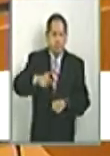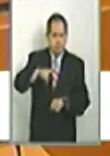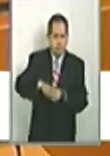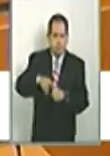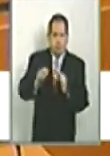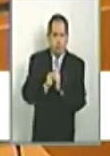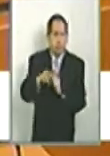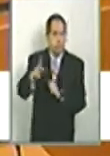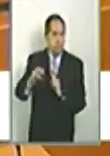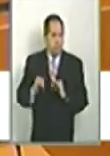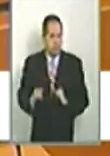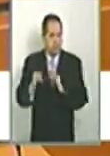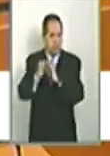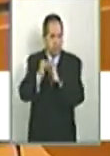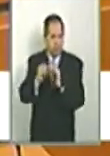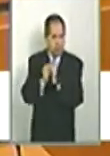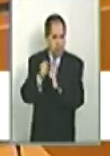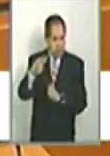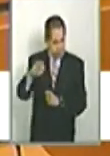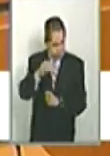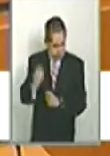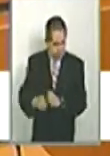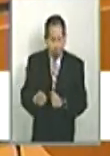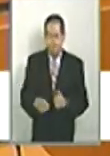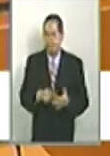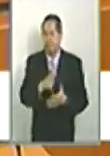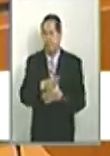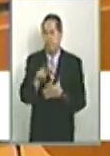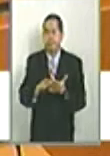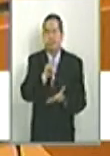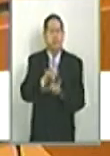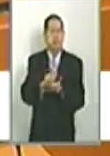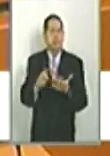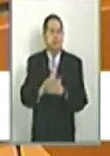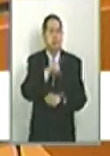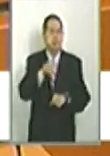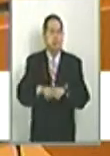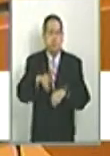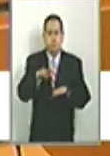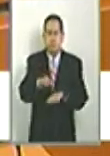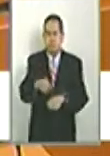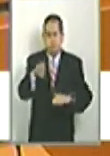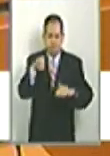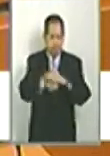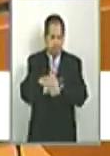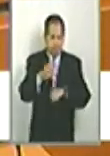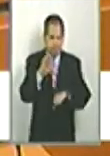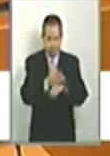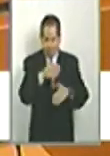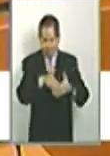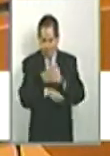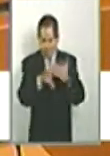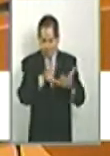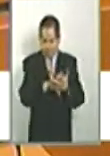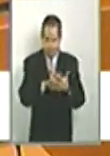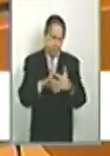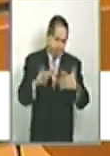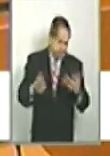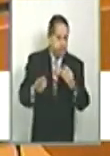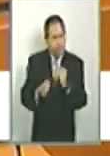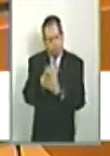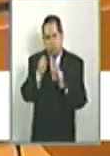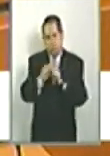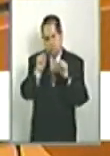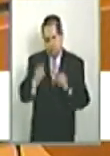posesión de sujetos obligados, la ley nacional de ejecución penal en el nuevo sistema